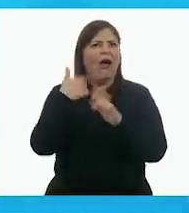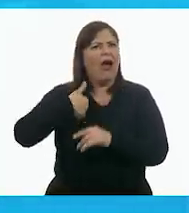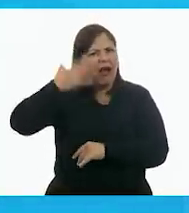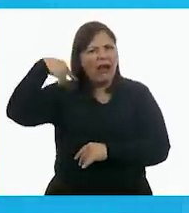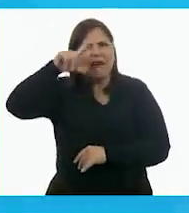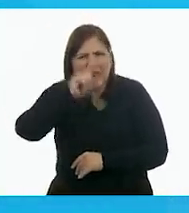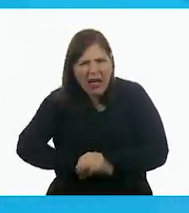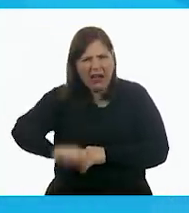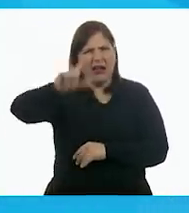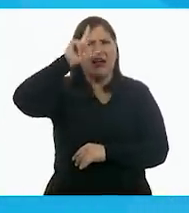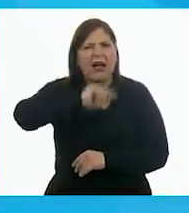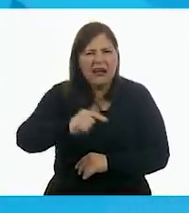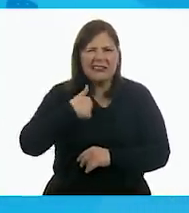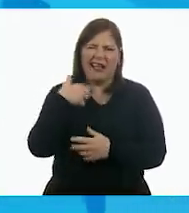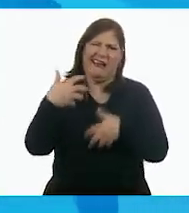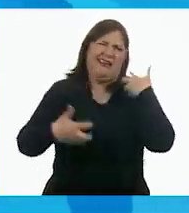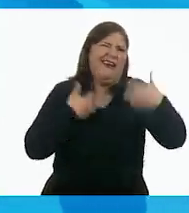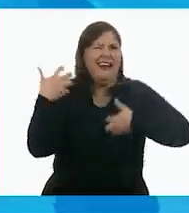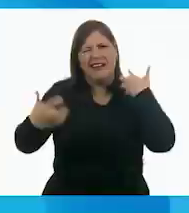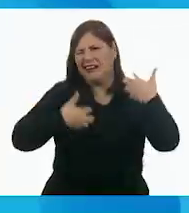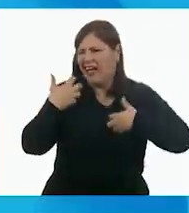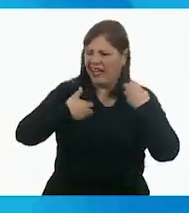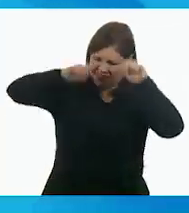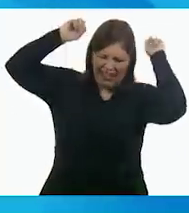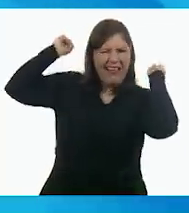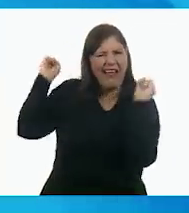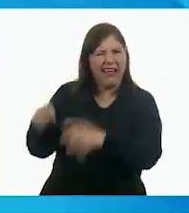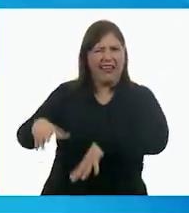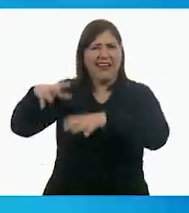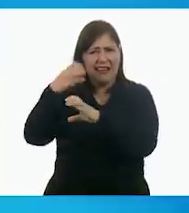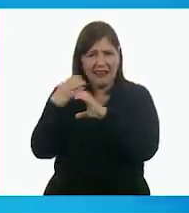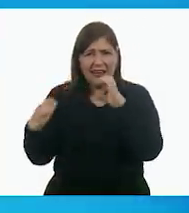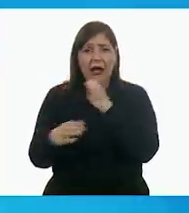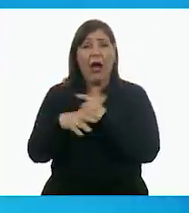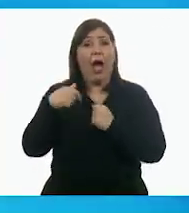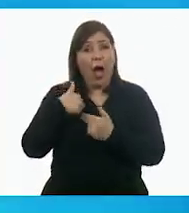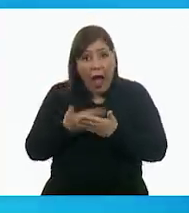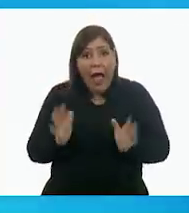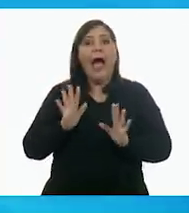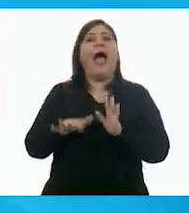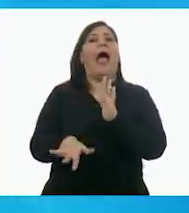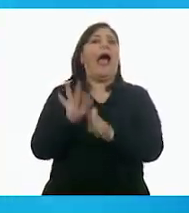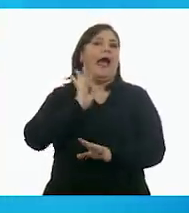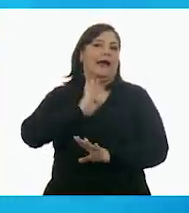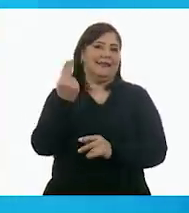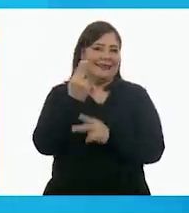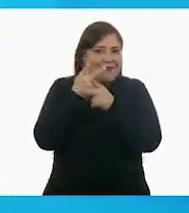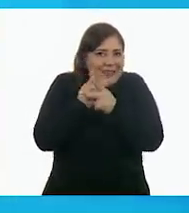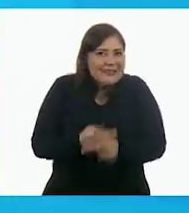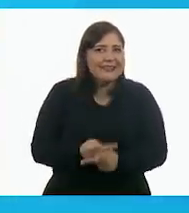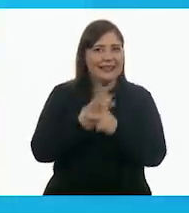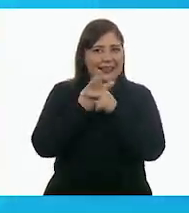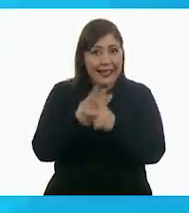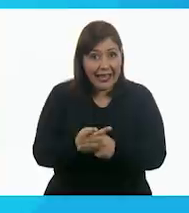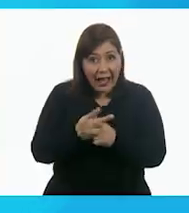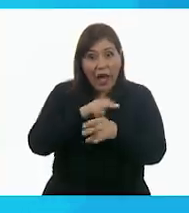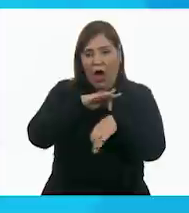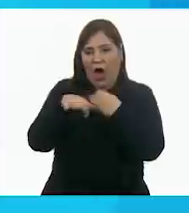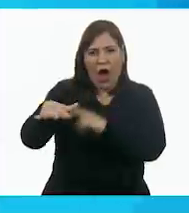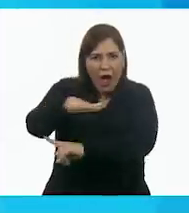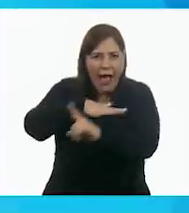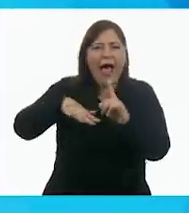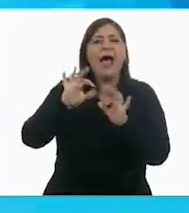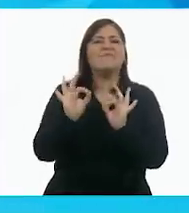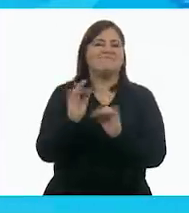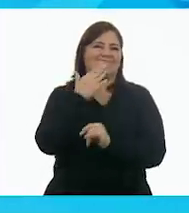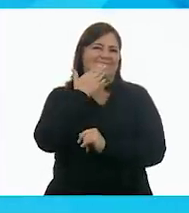yo me desesperaba, me enojaba y las cosas aventaba. Ahora sé que hay que ser paciente y